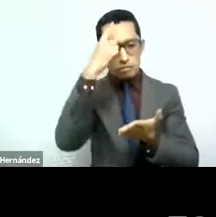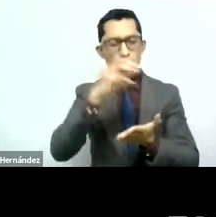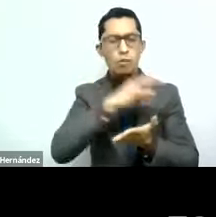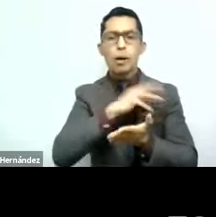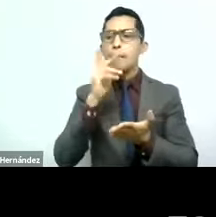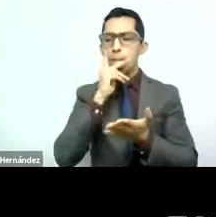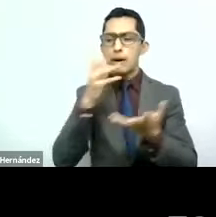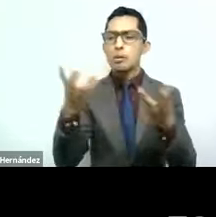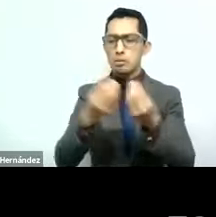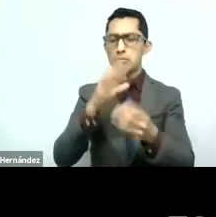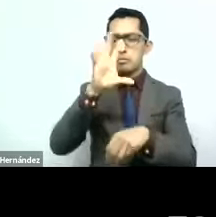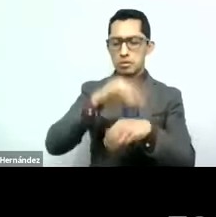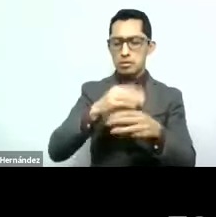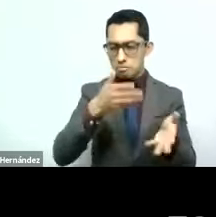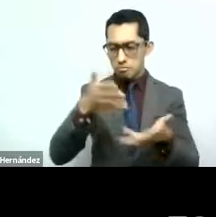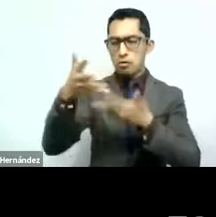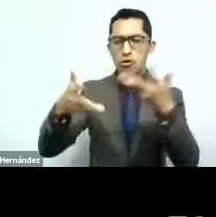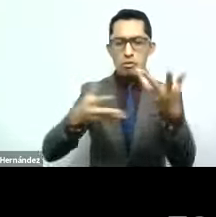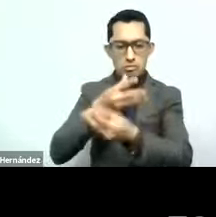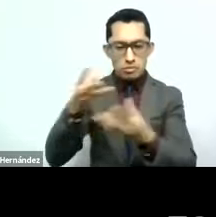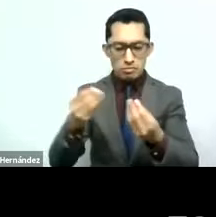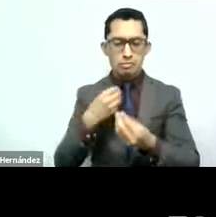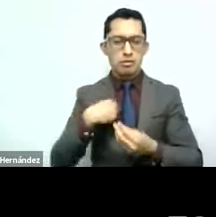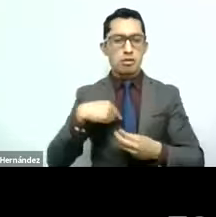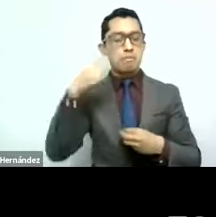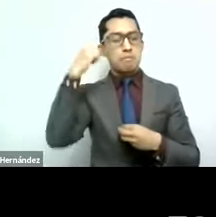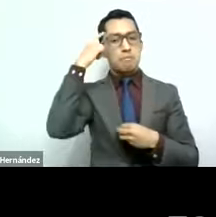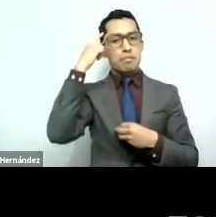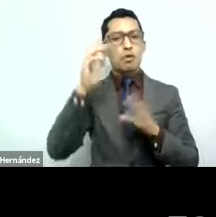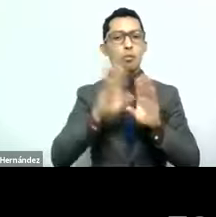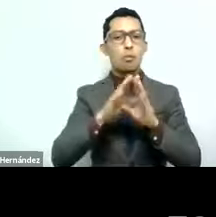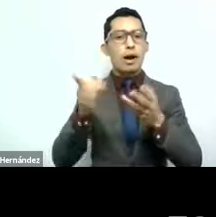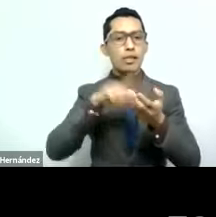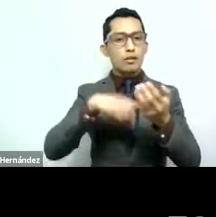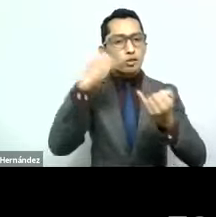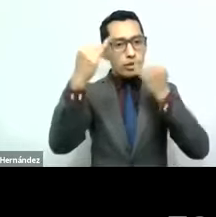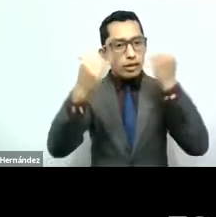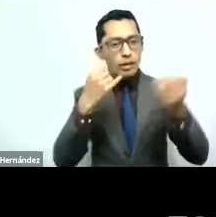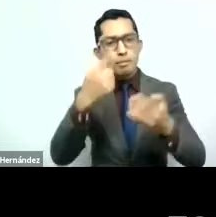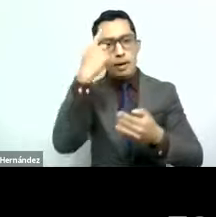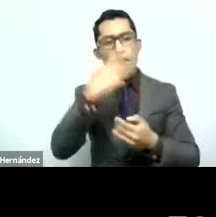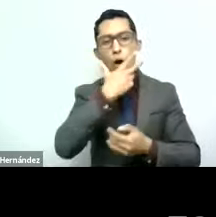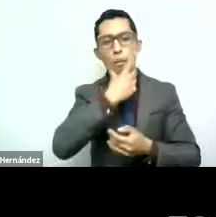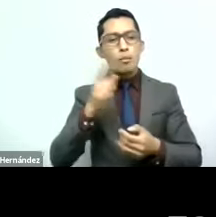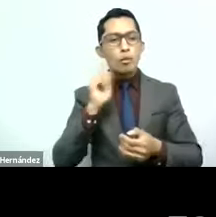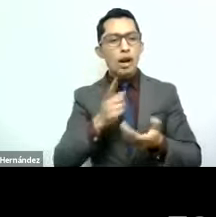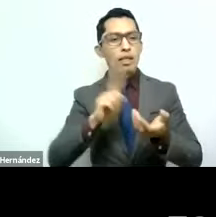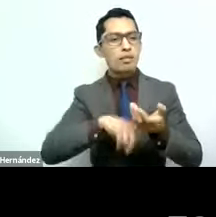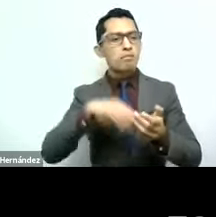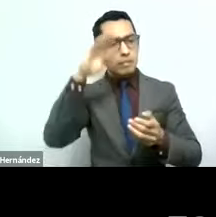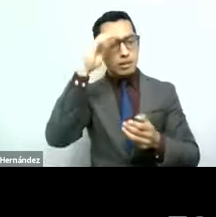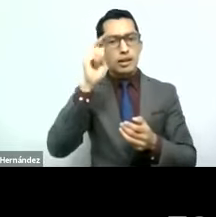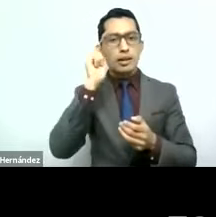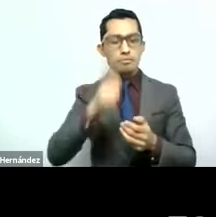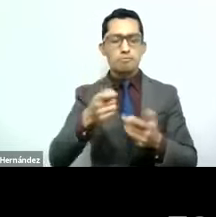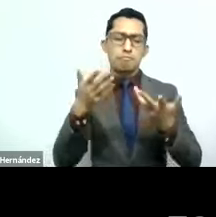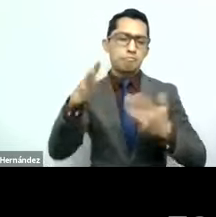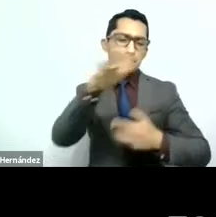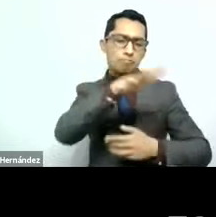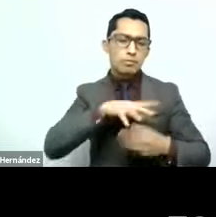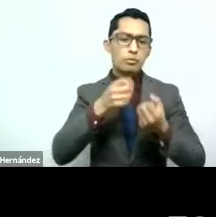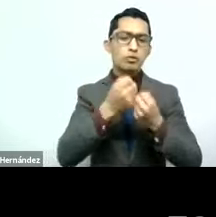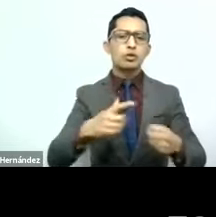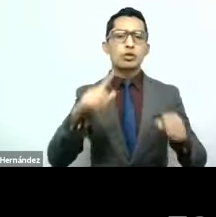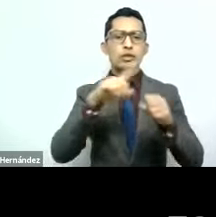padre. ¿Qué es lo que me llama la atención en cuanto a estereotipos de género? Pues deja ver que socialmente se